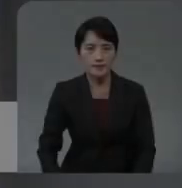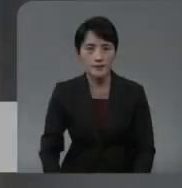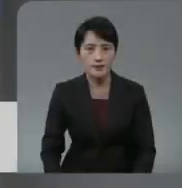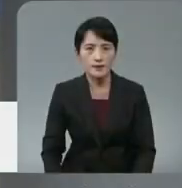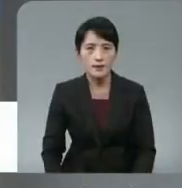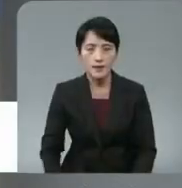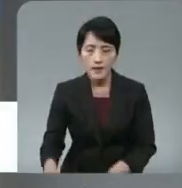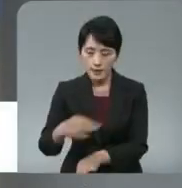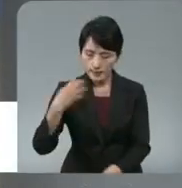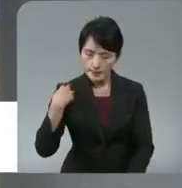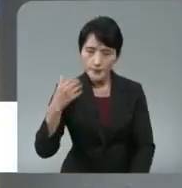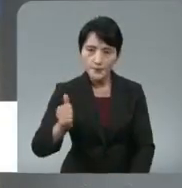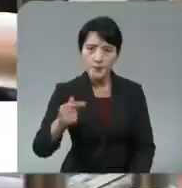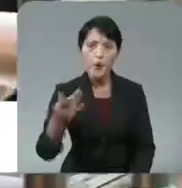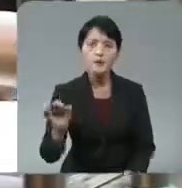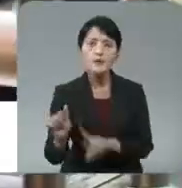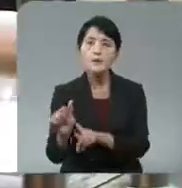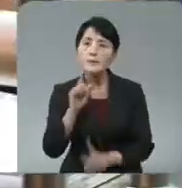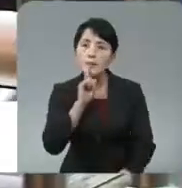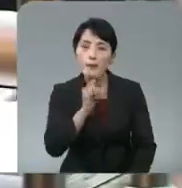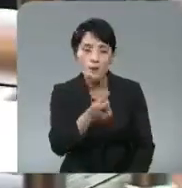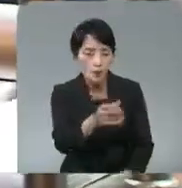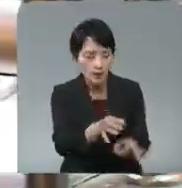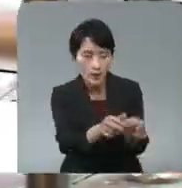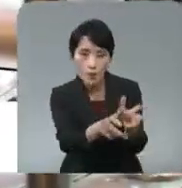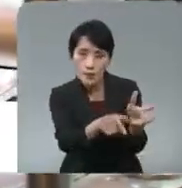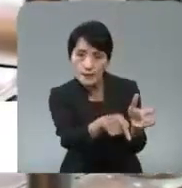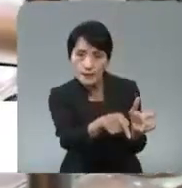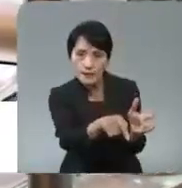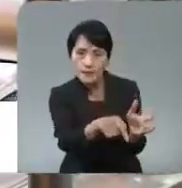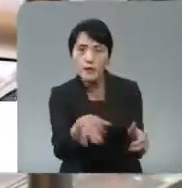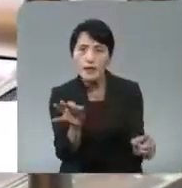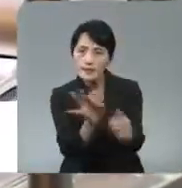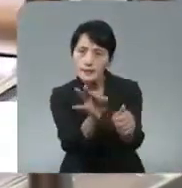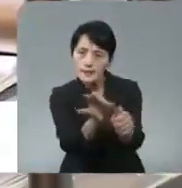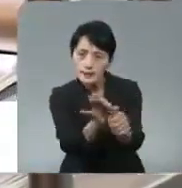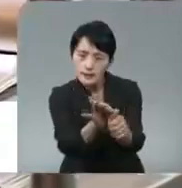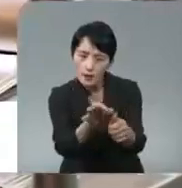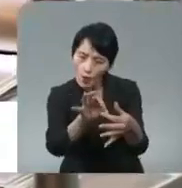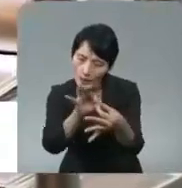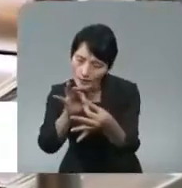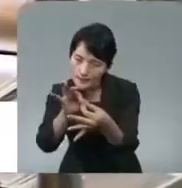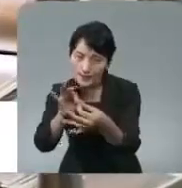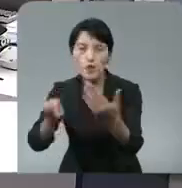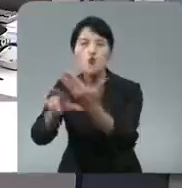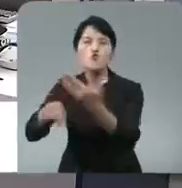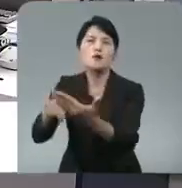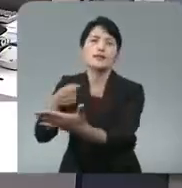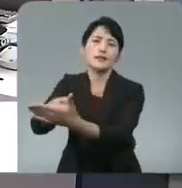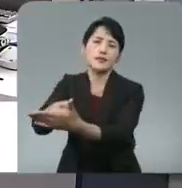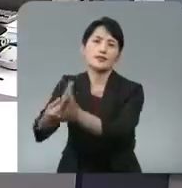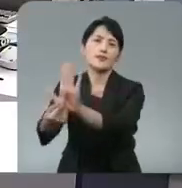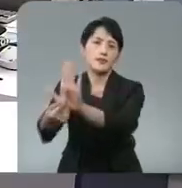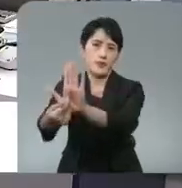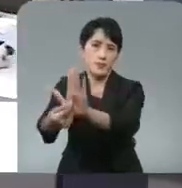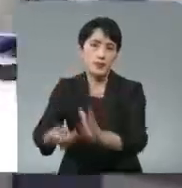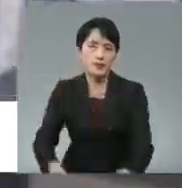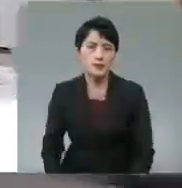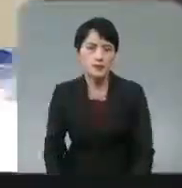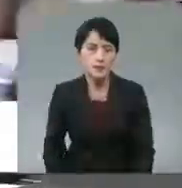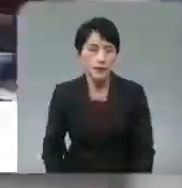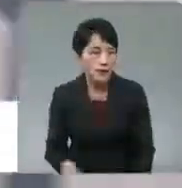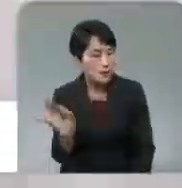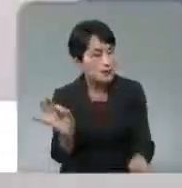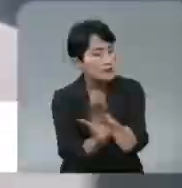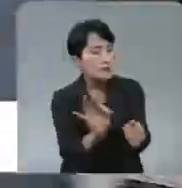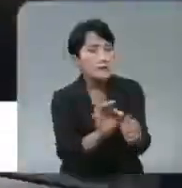el vice primer ministro de economía han anticipado que la prórroga de los programas de financiación al micro y pequeño comercio